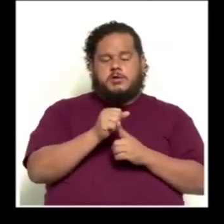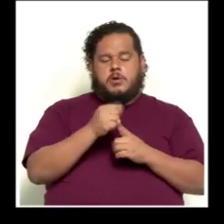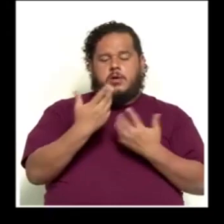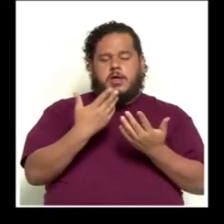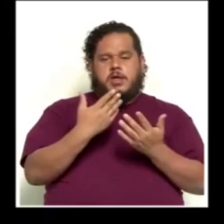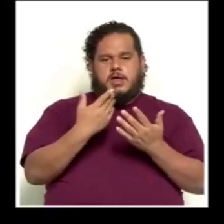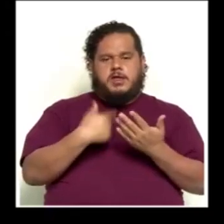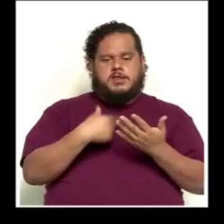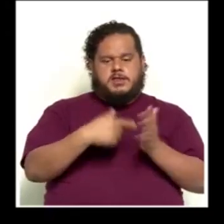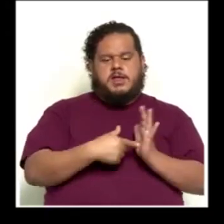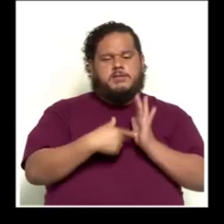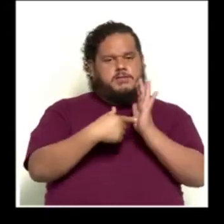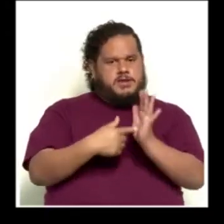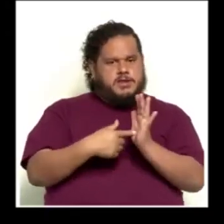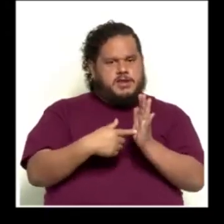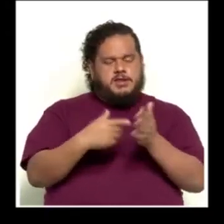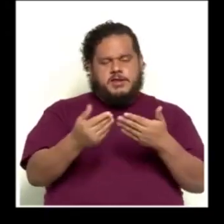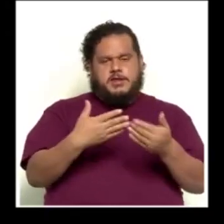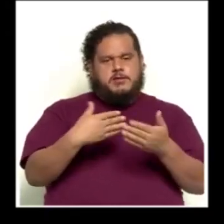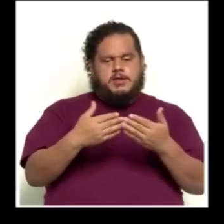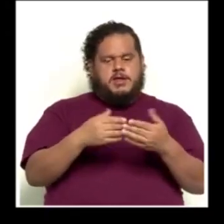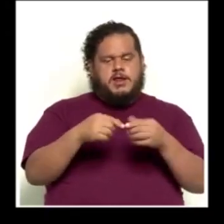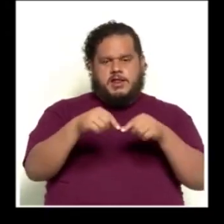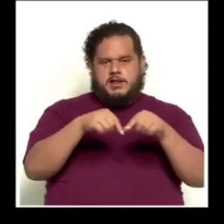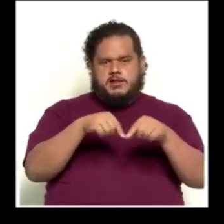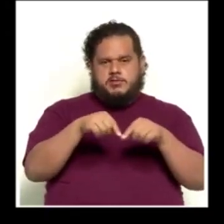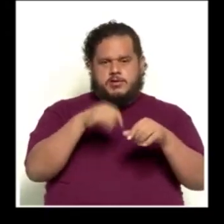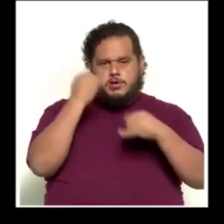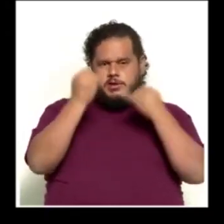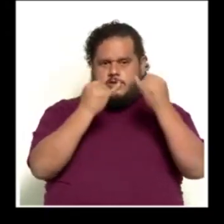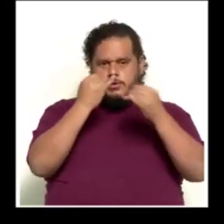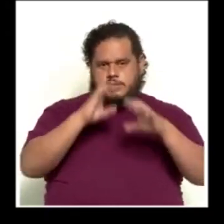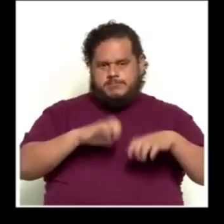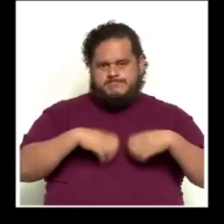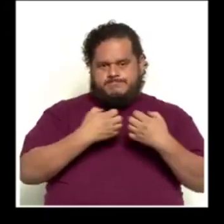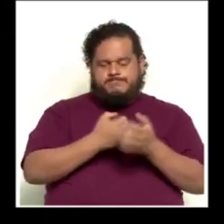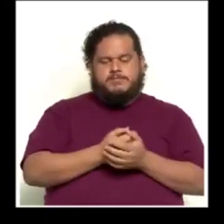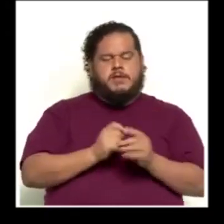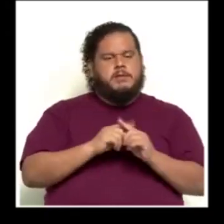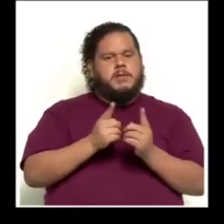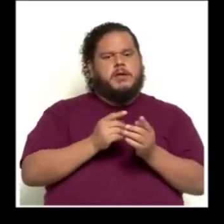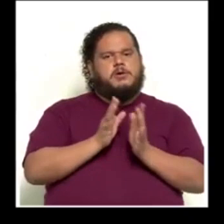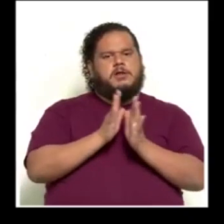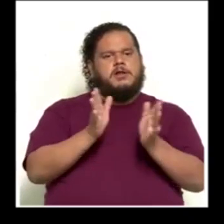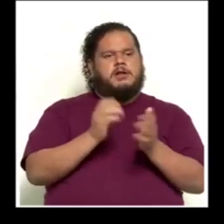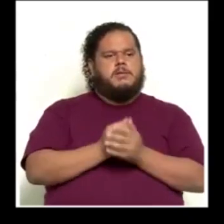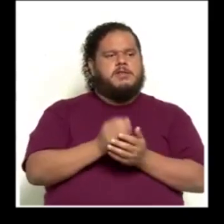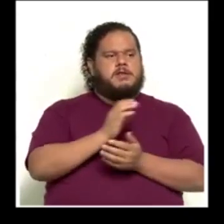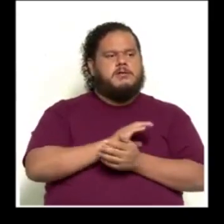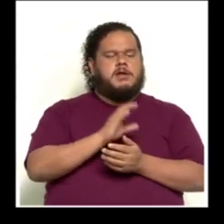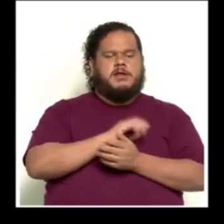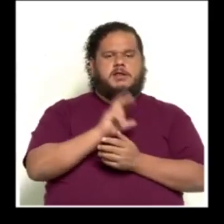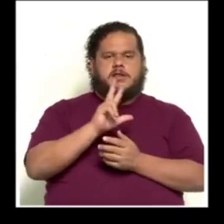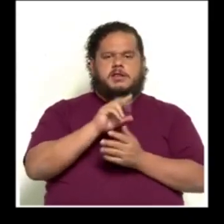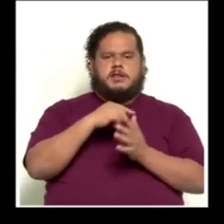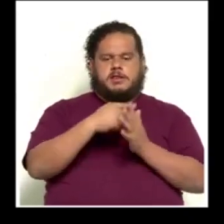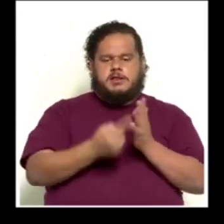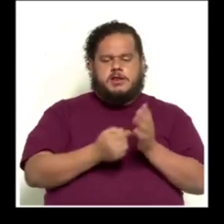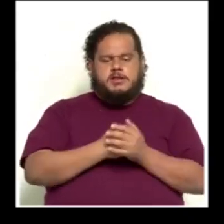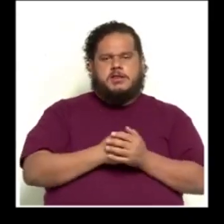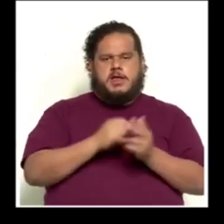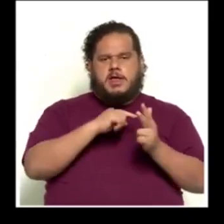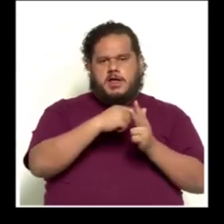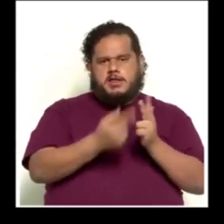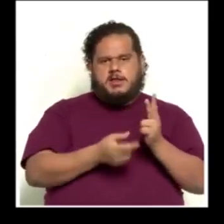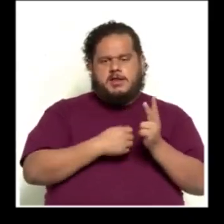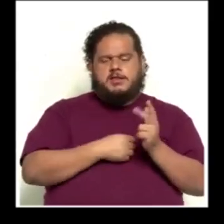cualquiera de las vertientes o de las posiciones ideológicas que existen. Pero generalmente lo caracterizan 3 elementos. El primero de